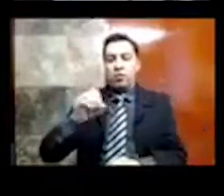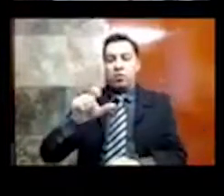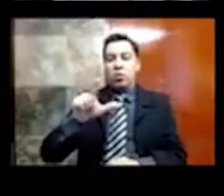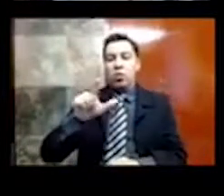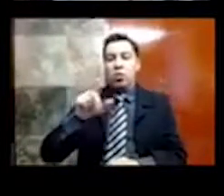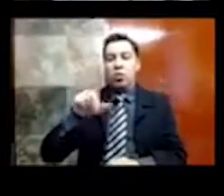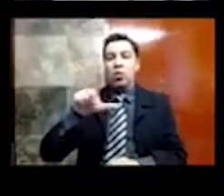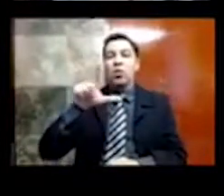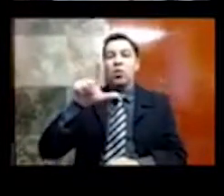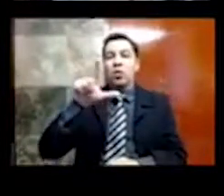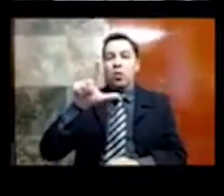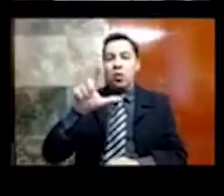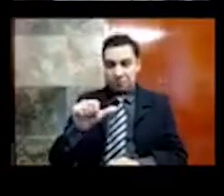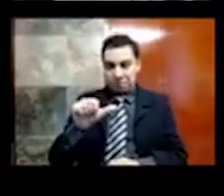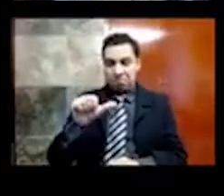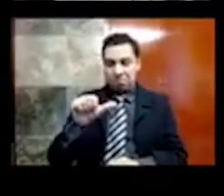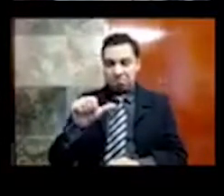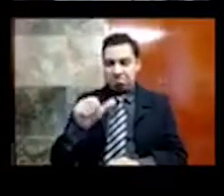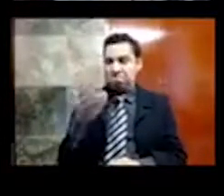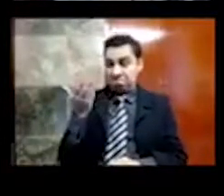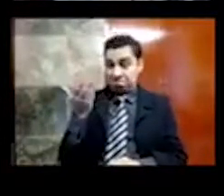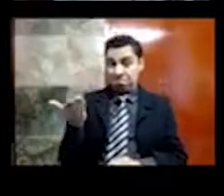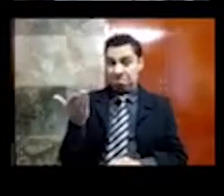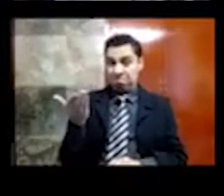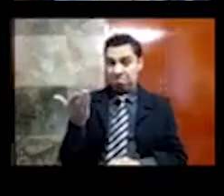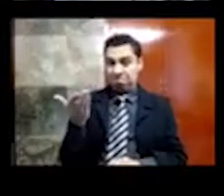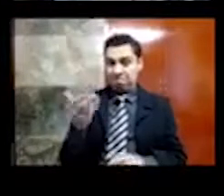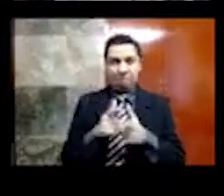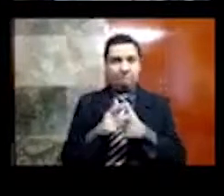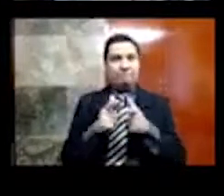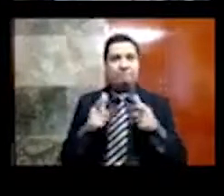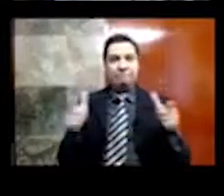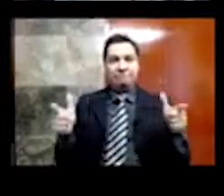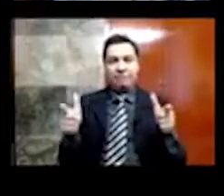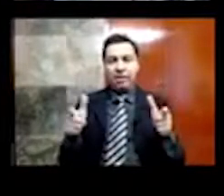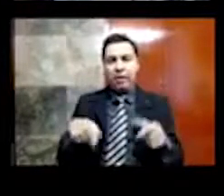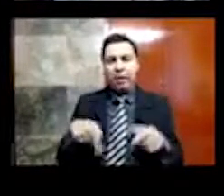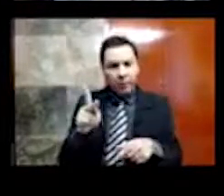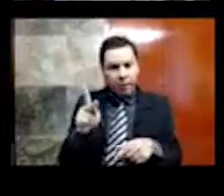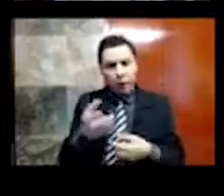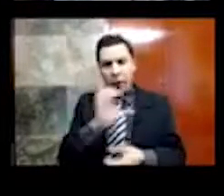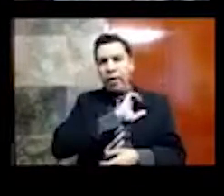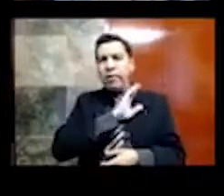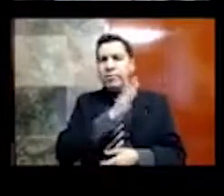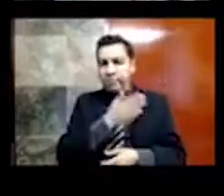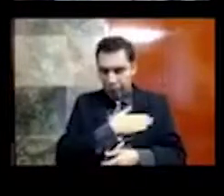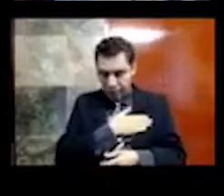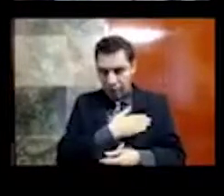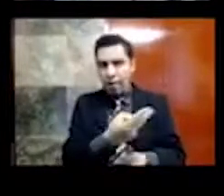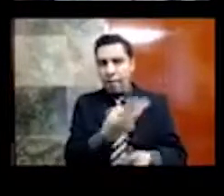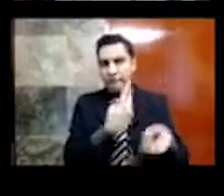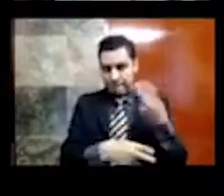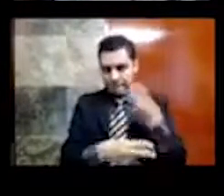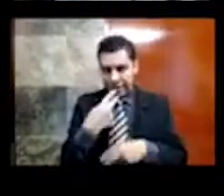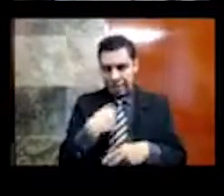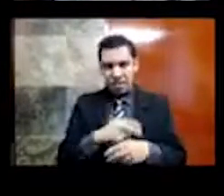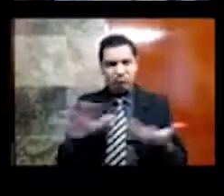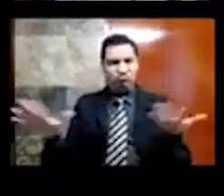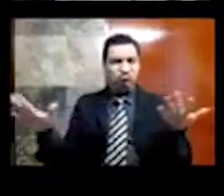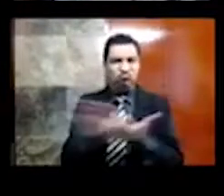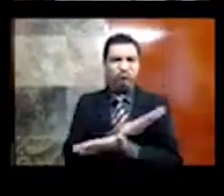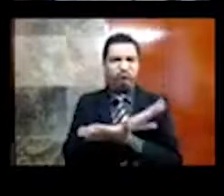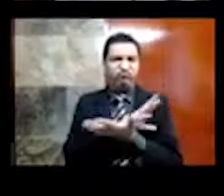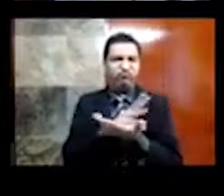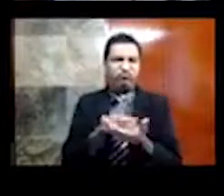que no se puede imaginar esta grandeza. Se destruyó todo con la matanza, con la destrucción